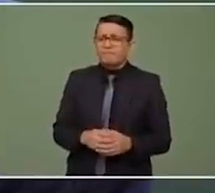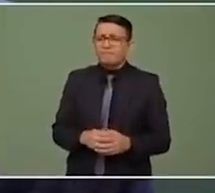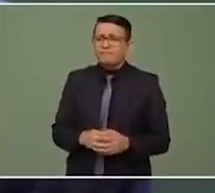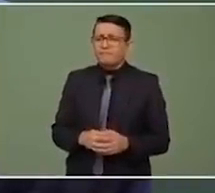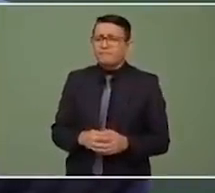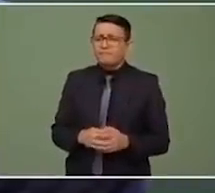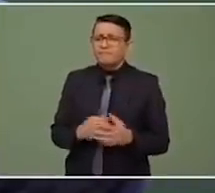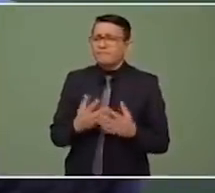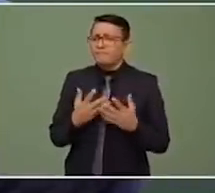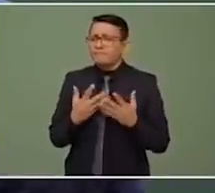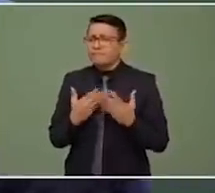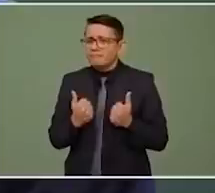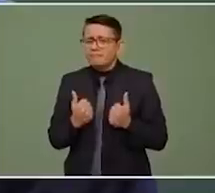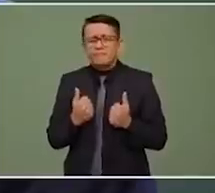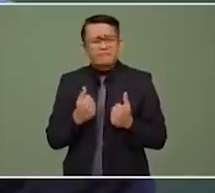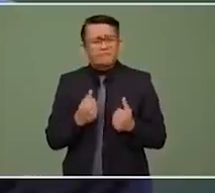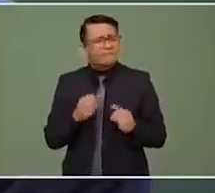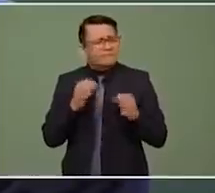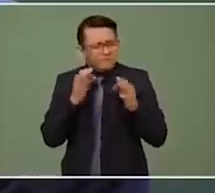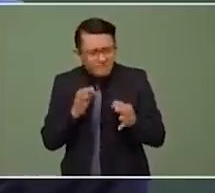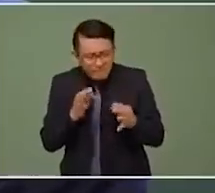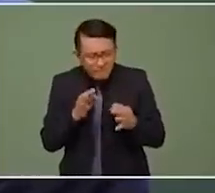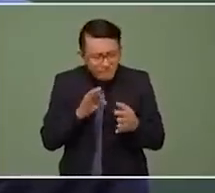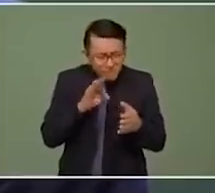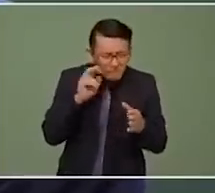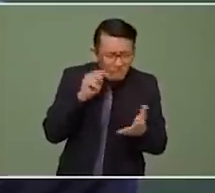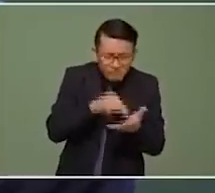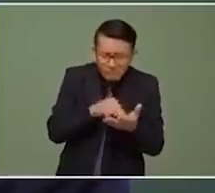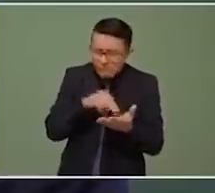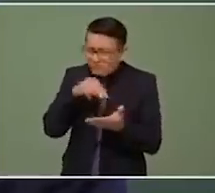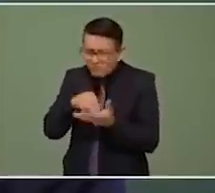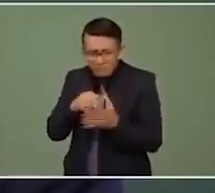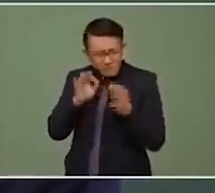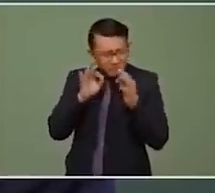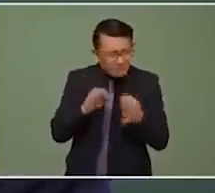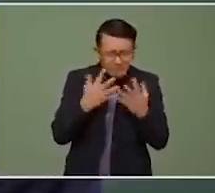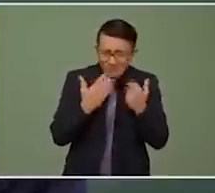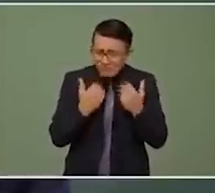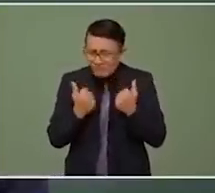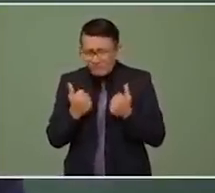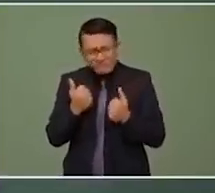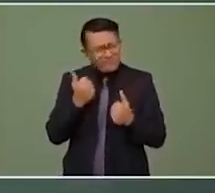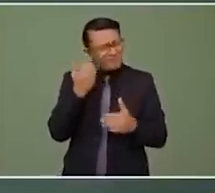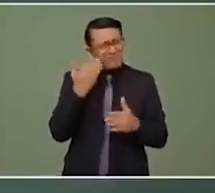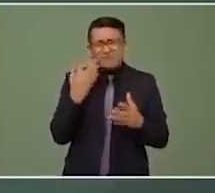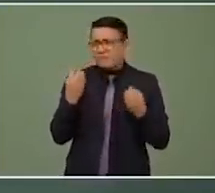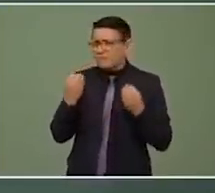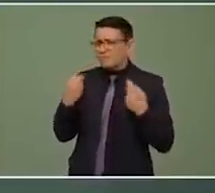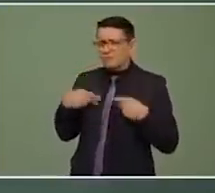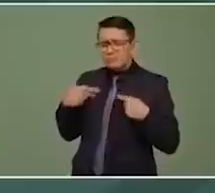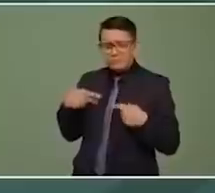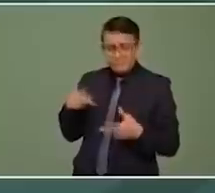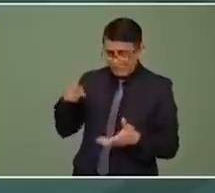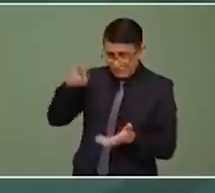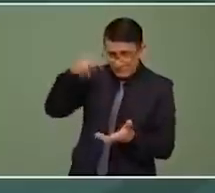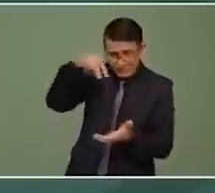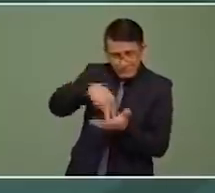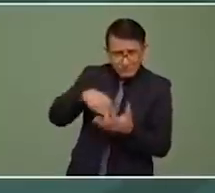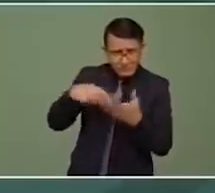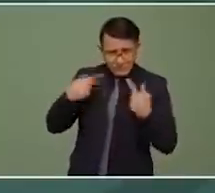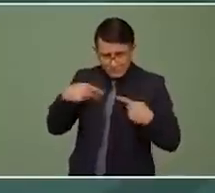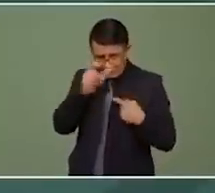tienen materiales de curación no hay equipos muchos trabajadores del sector salud